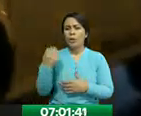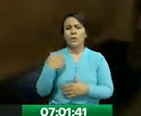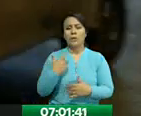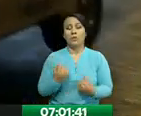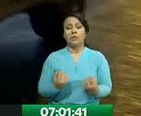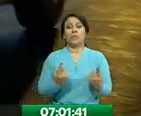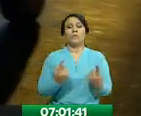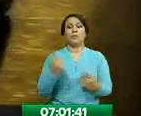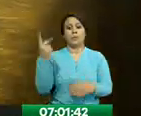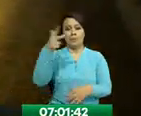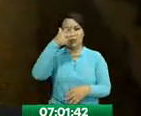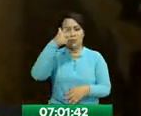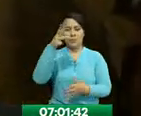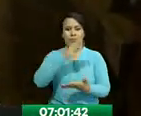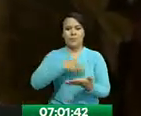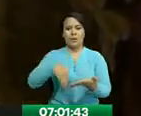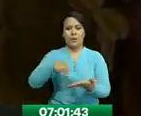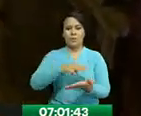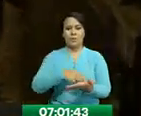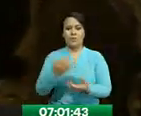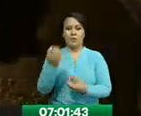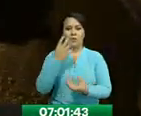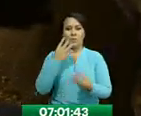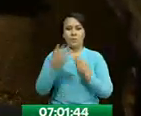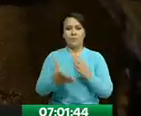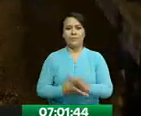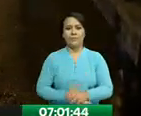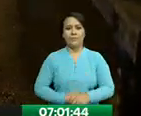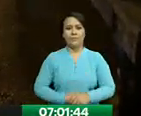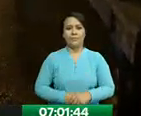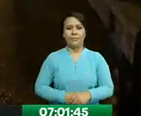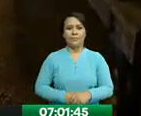García desde la provincia de Manabí, informó Wendy Delgado.